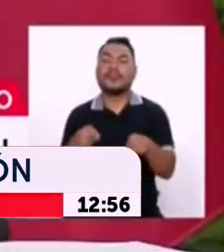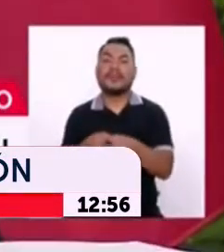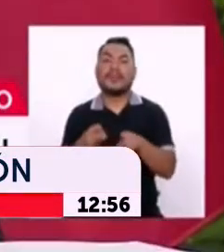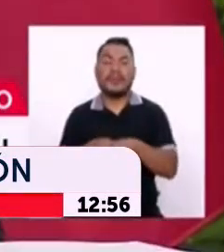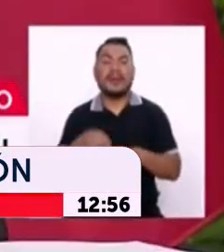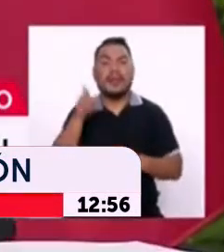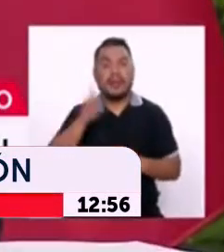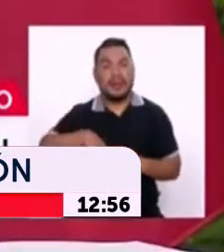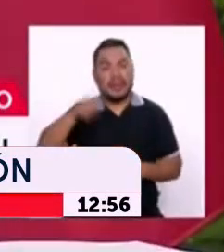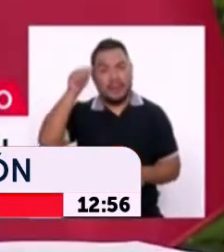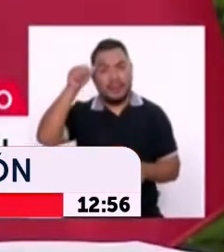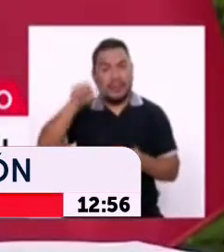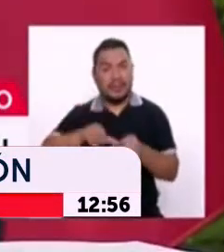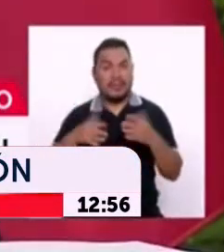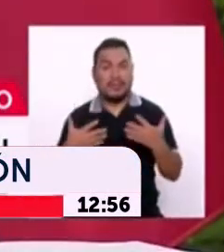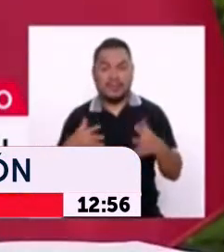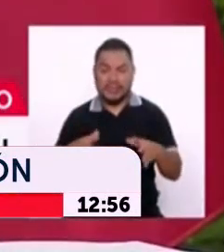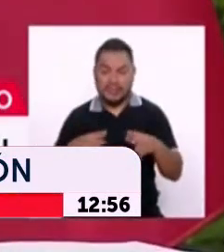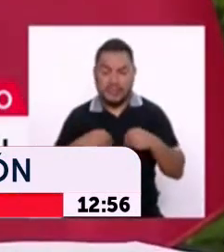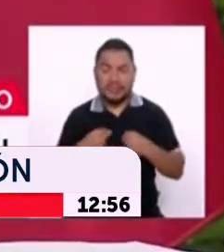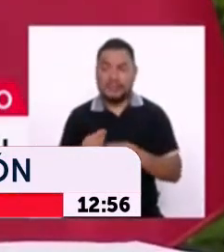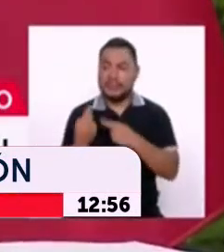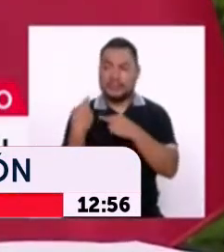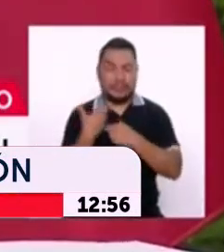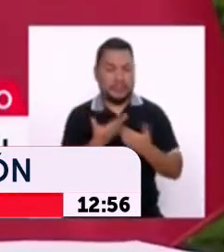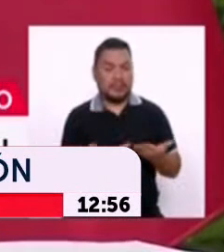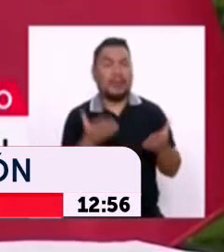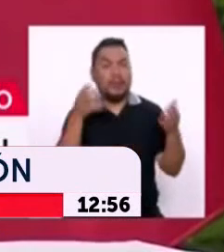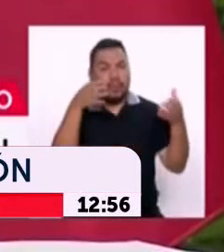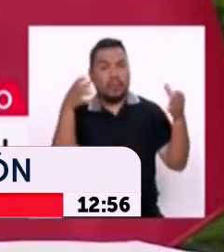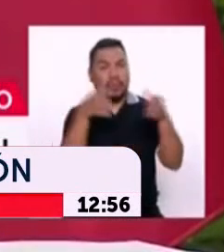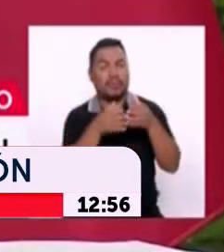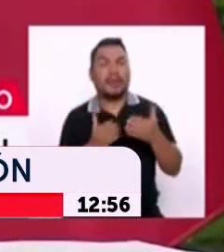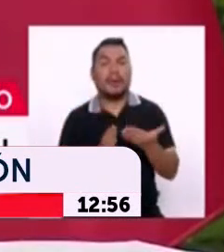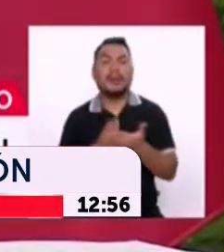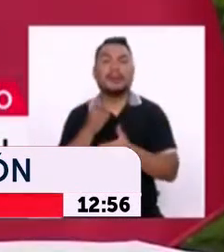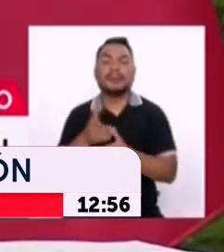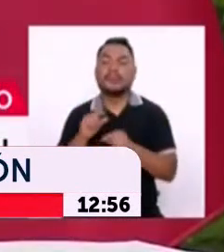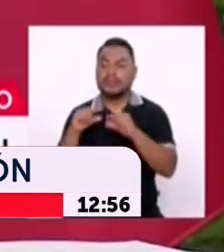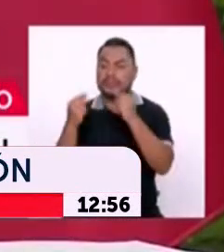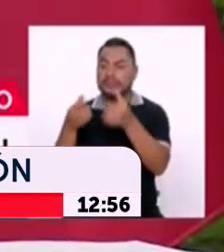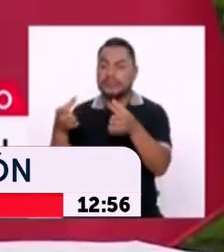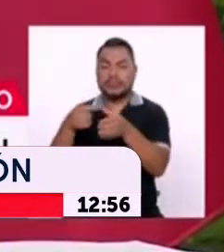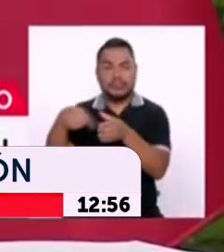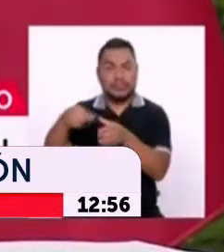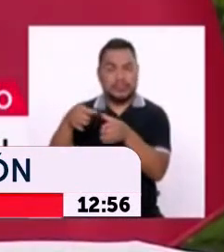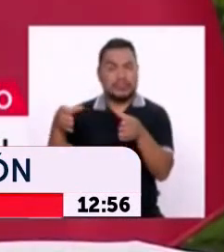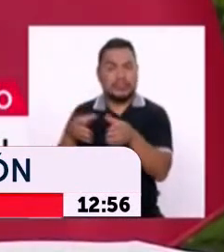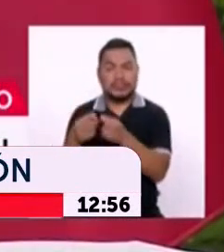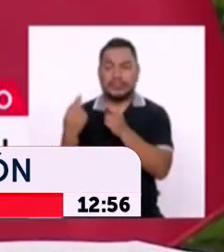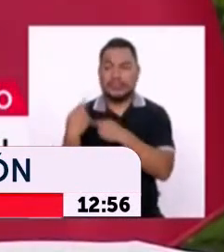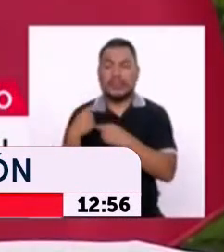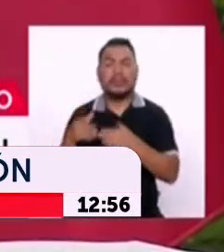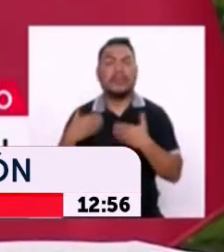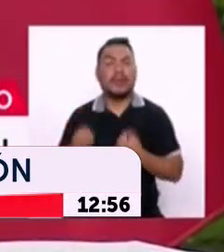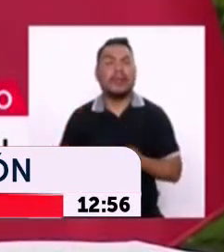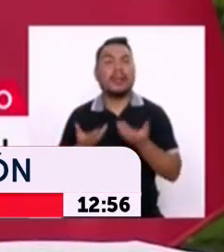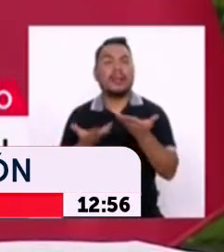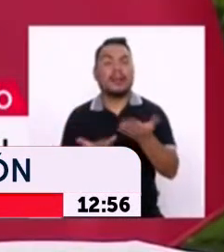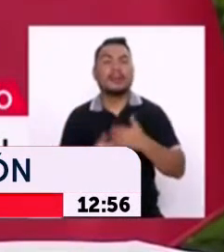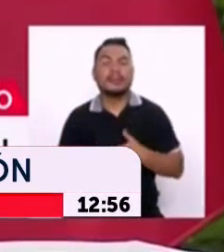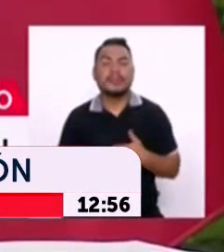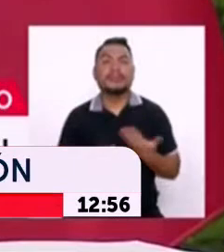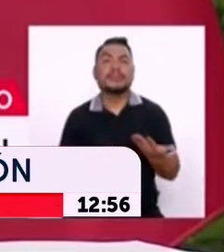Igualmente, debo recordar que recibimos un encargo del Congreso a través de una delegación de facultades para